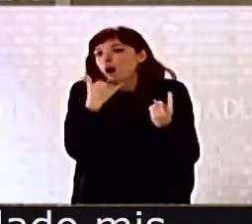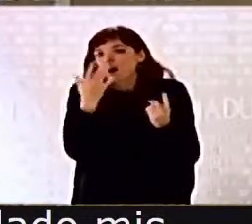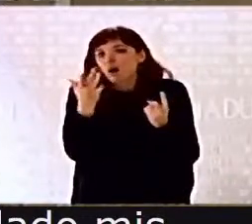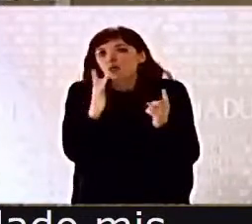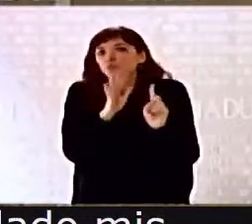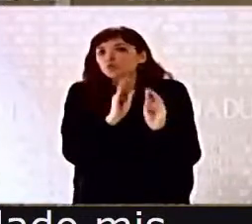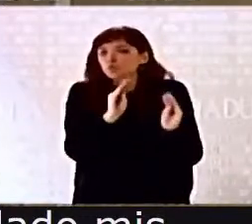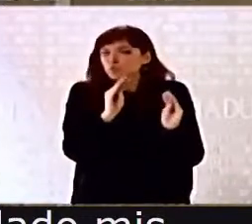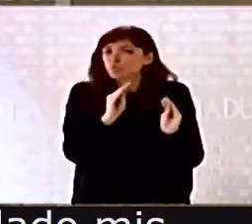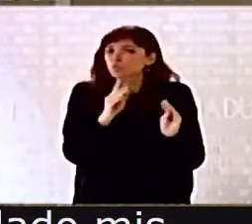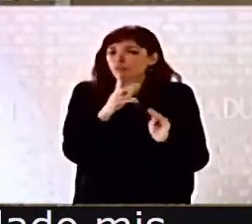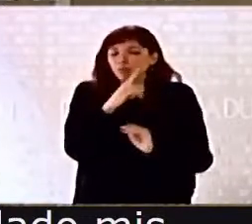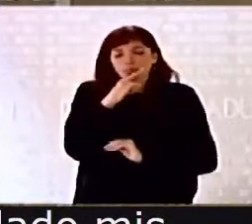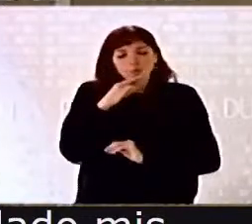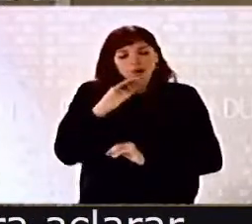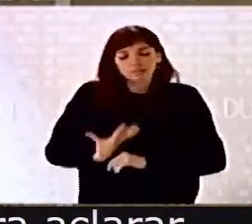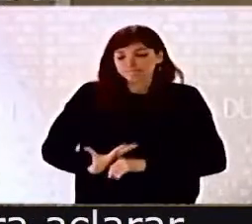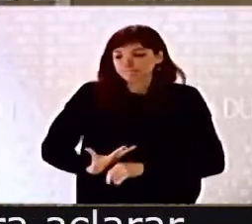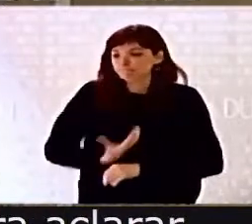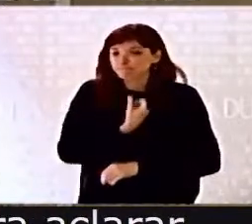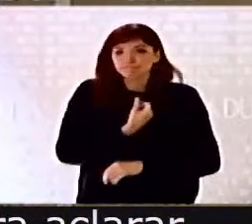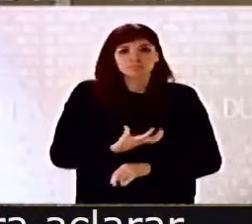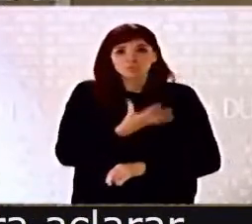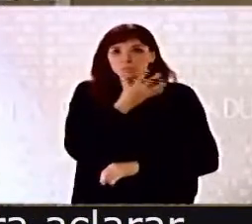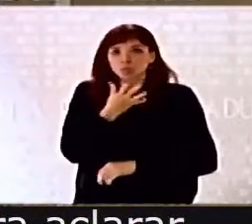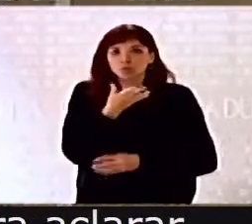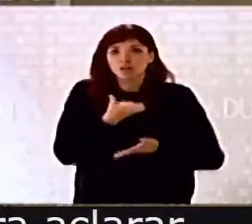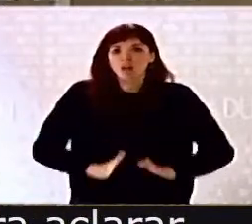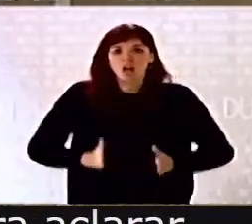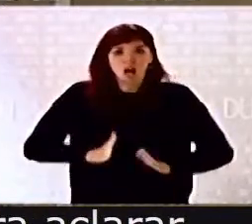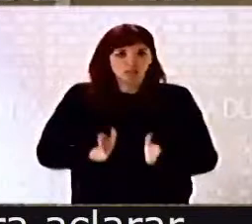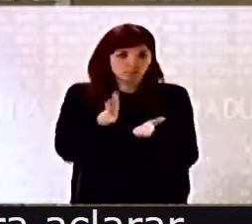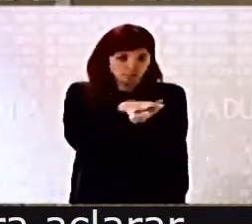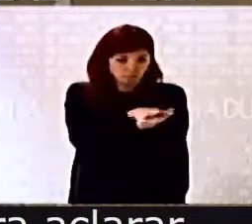ese tremendo dolor que tienen que tener por la pérdida de su hija,